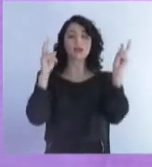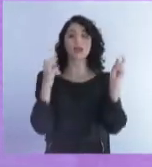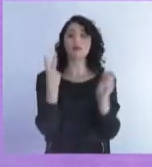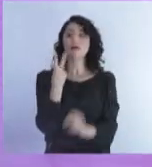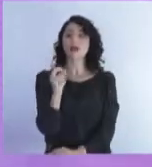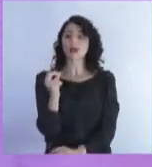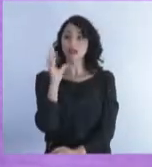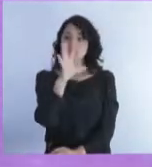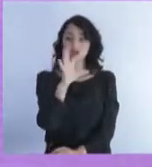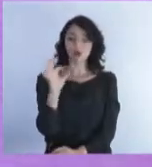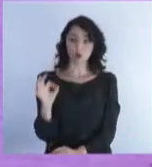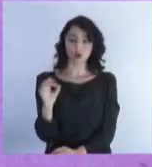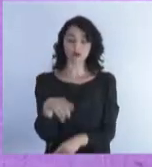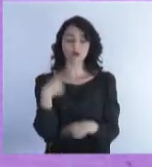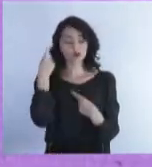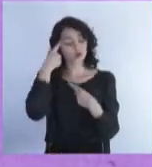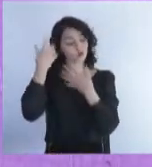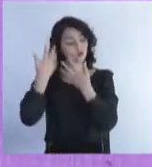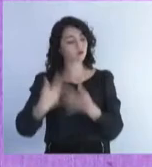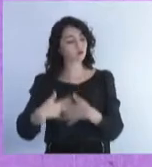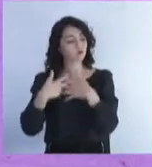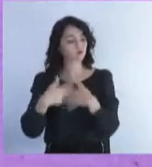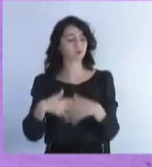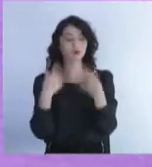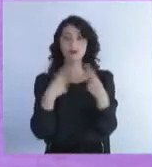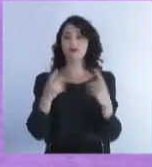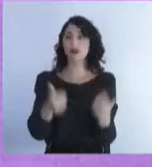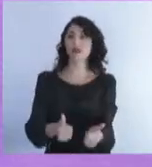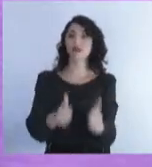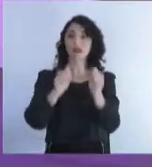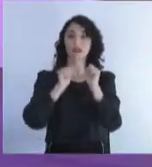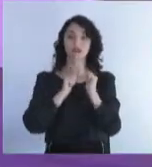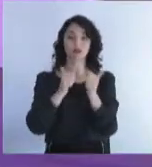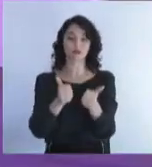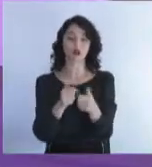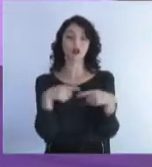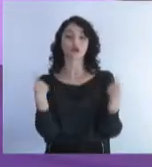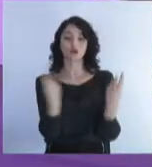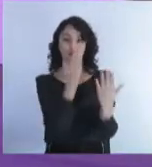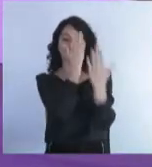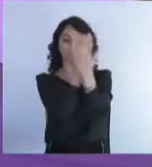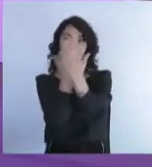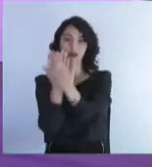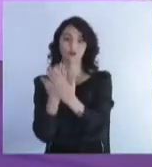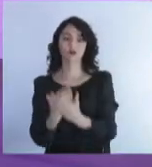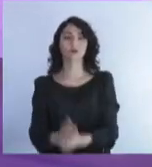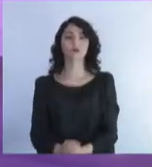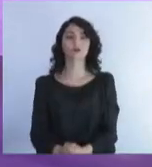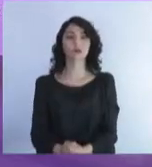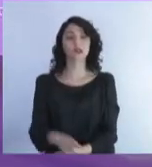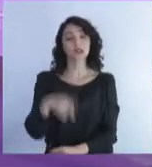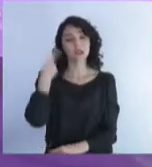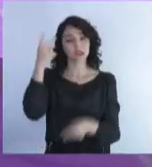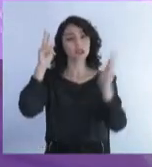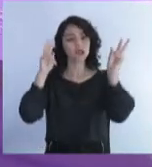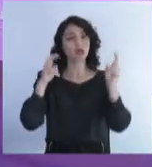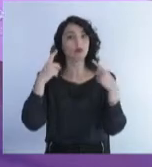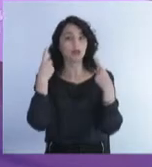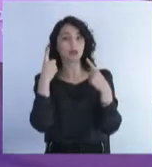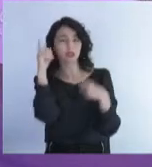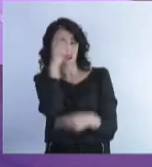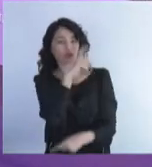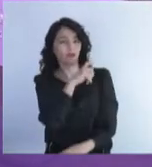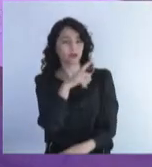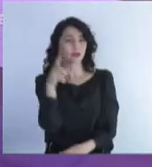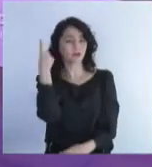un espacio de reflexión de las grandes tendencias y desafíos que debemos enfrentar. Si bien son temas complejos, queremos